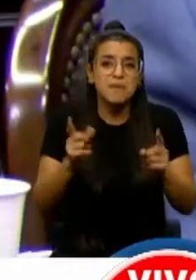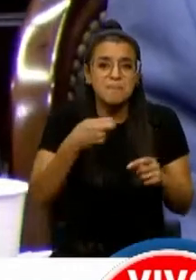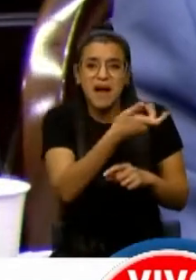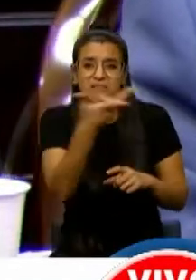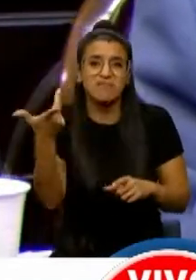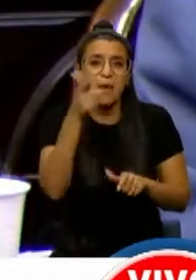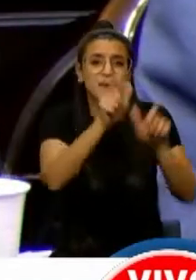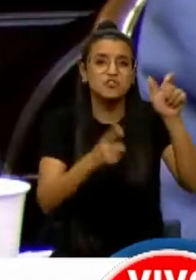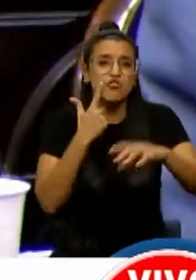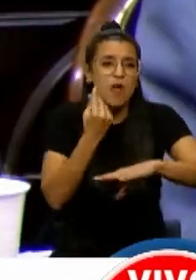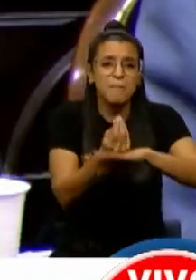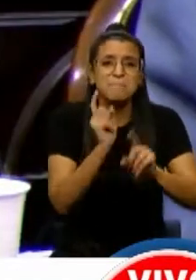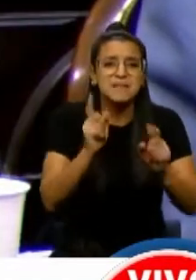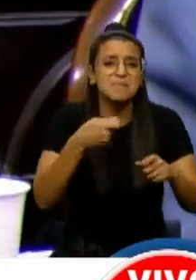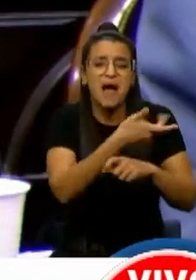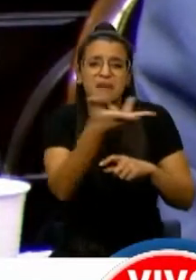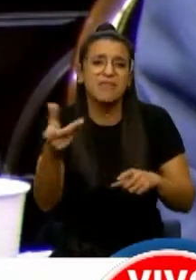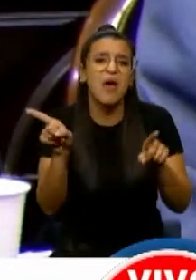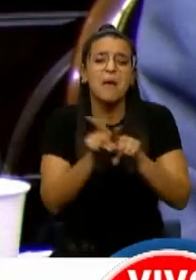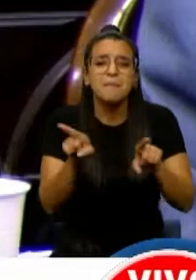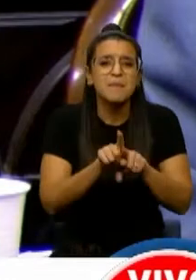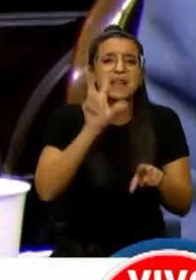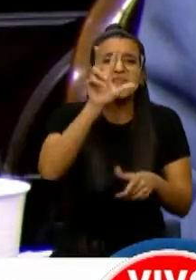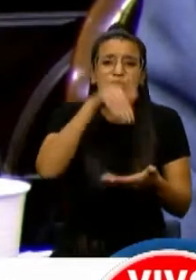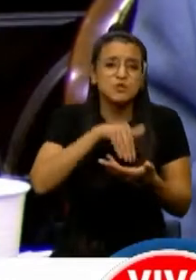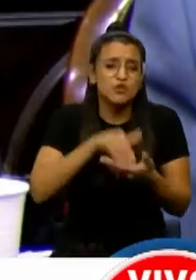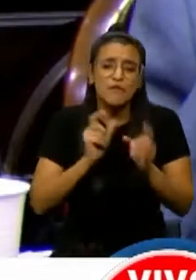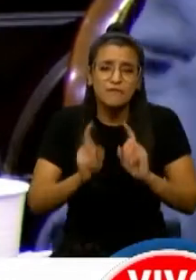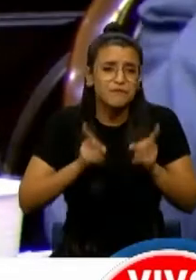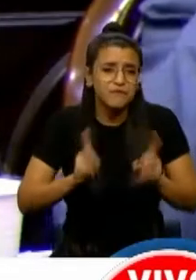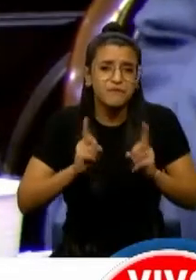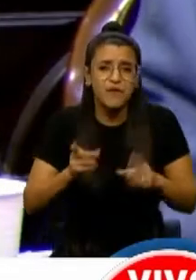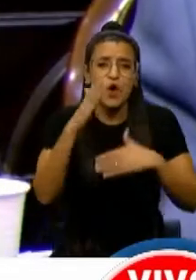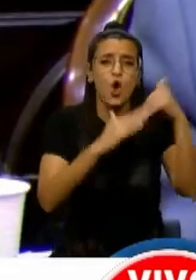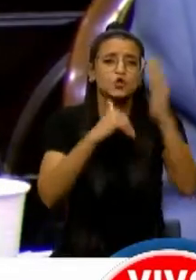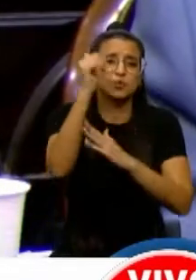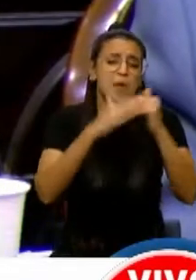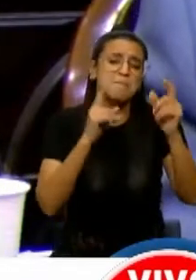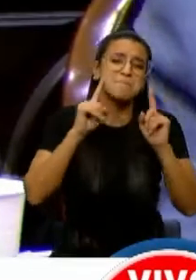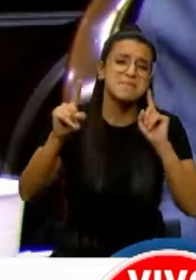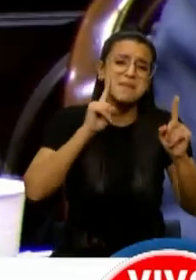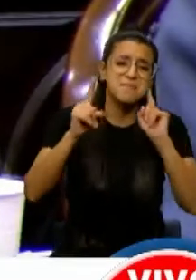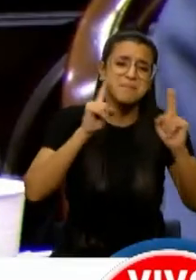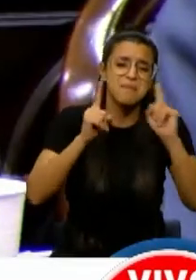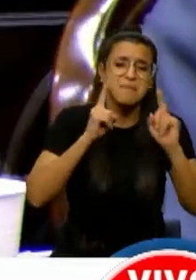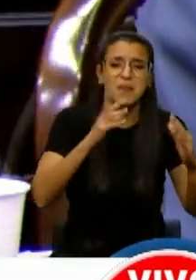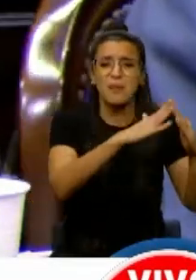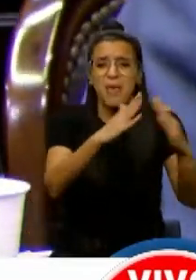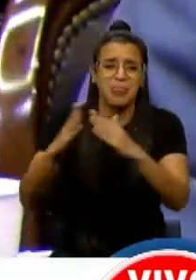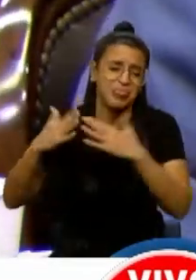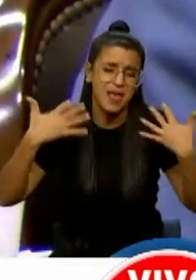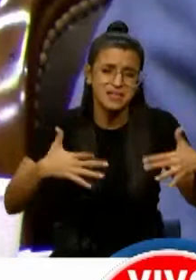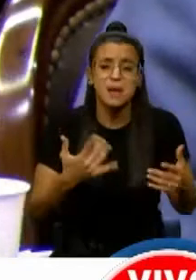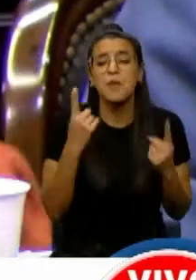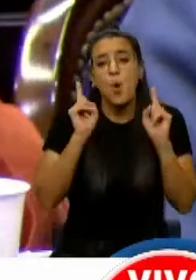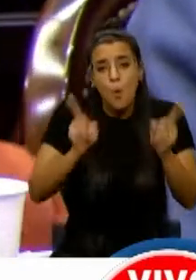de habitantes, la misma cantidad, los mismos 3 millones. Se construyeron miles de metros cuadrados de vivienda.